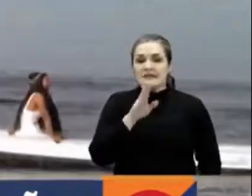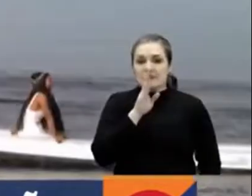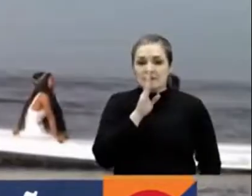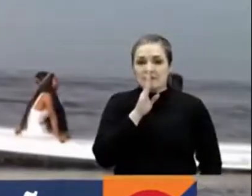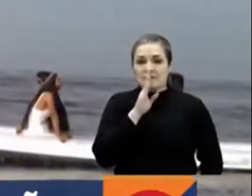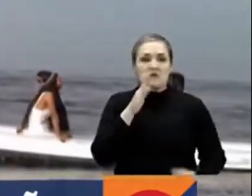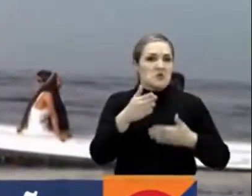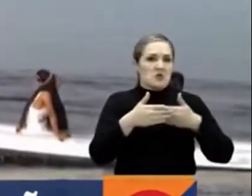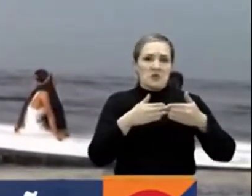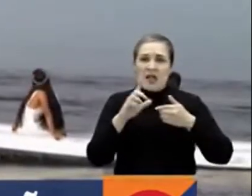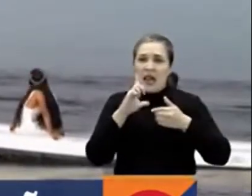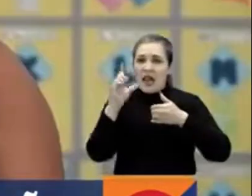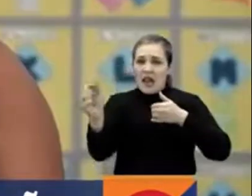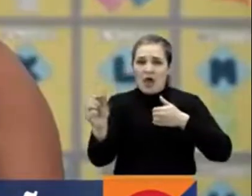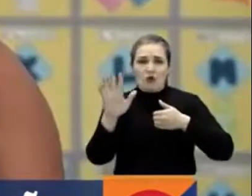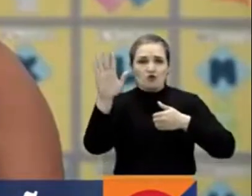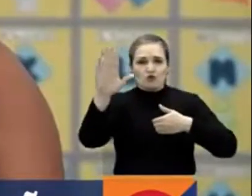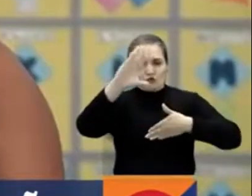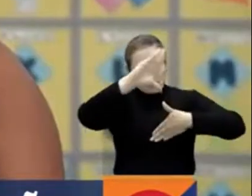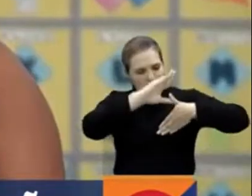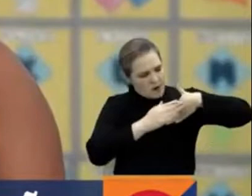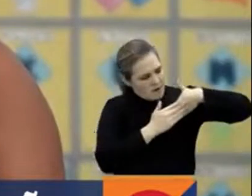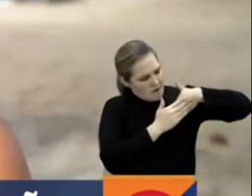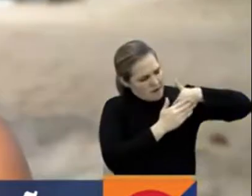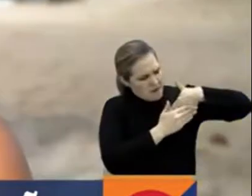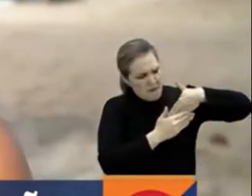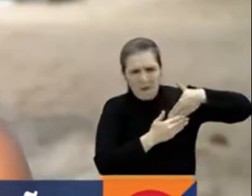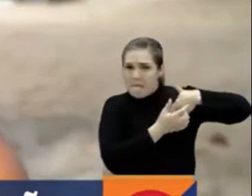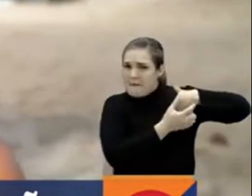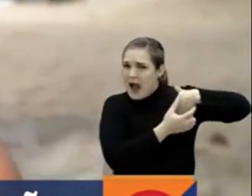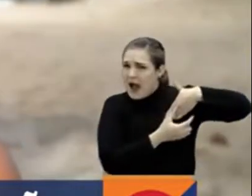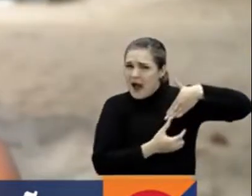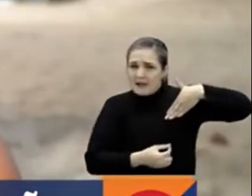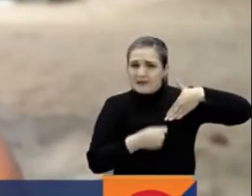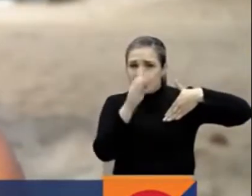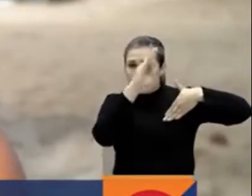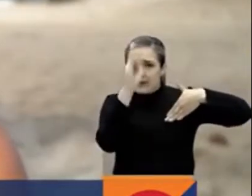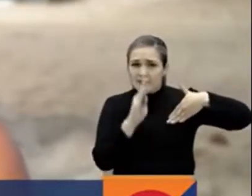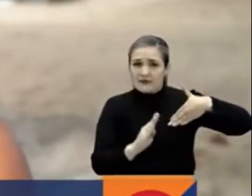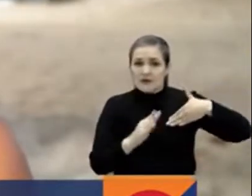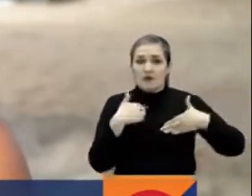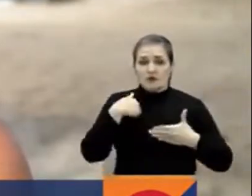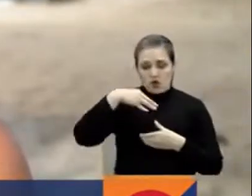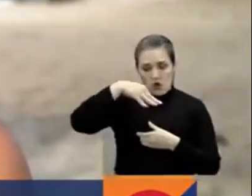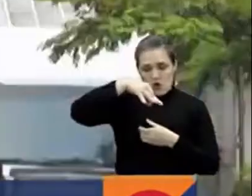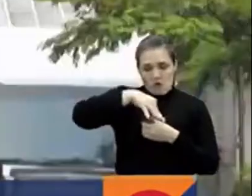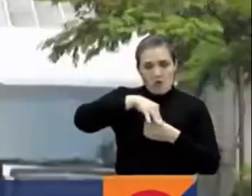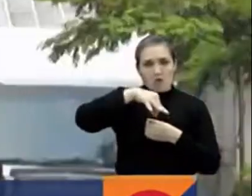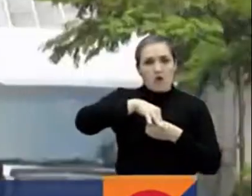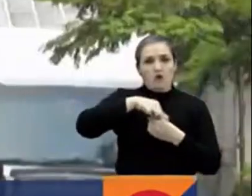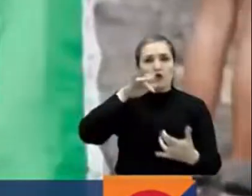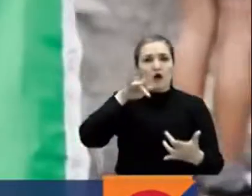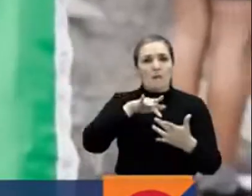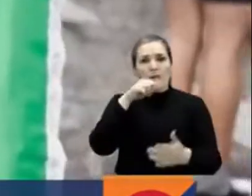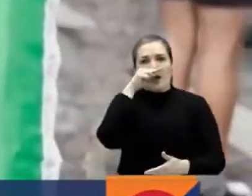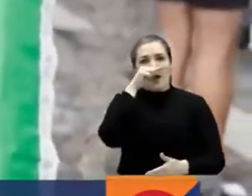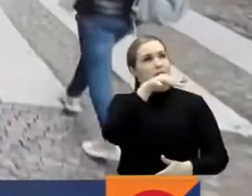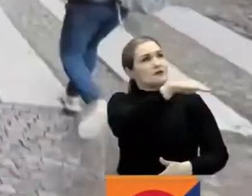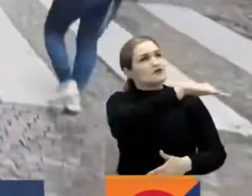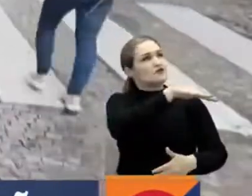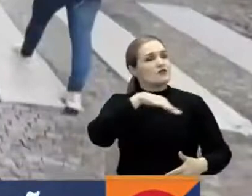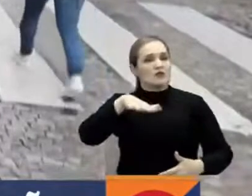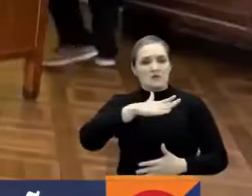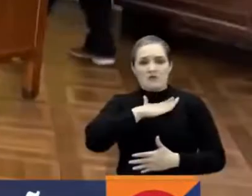importar distancias, todas las tonalidades cumplieron la cita. Mi voto tiene más que ver con la Amazonía. Al interior o en